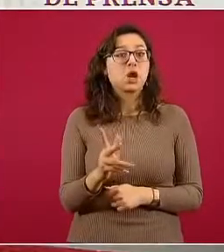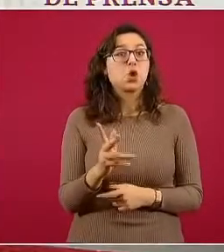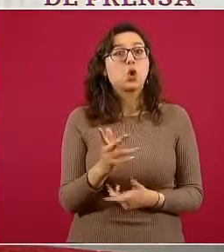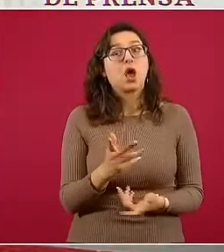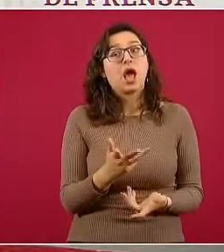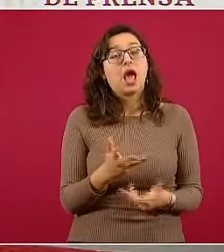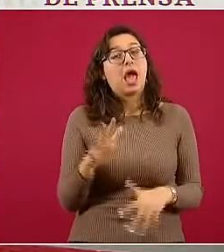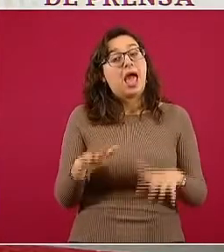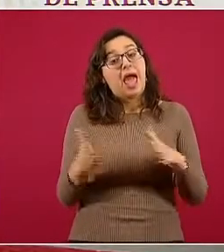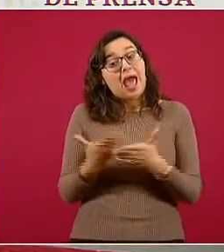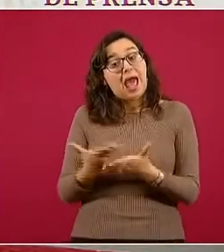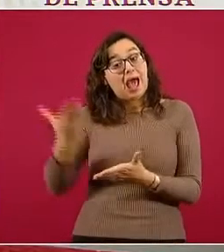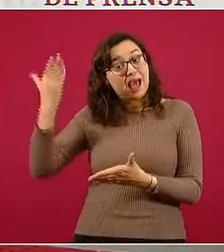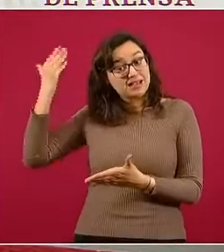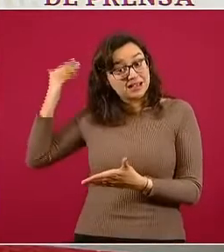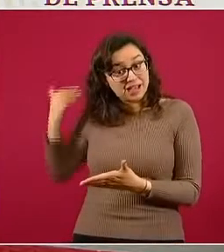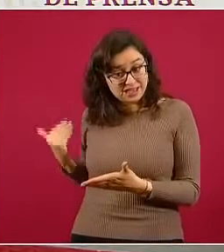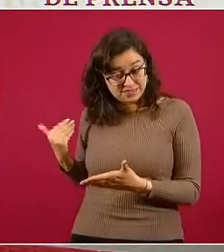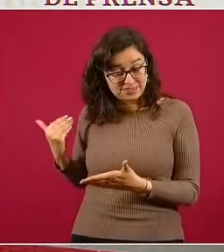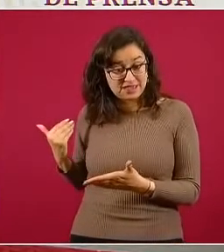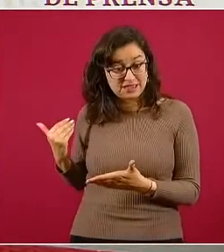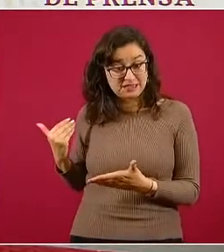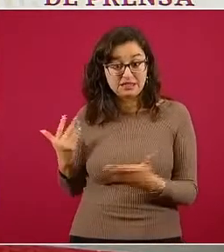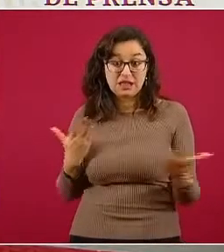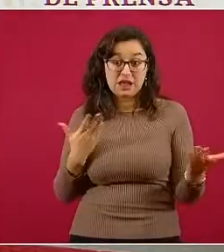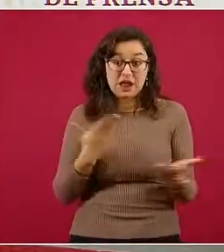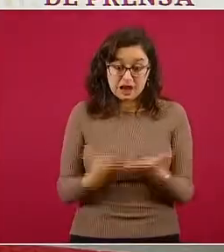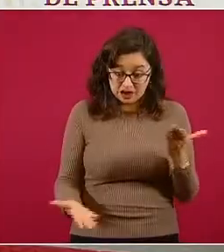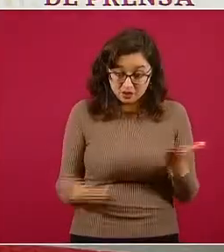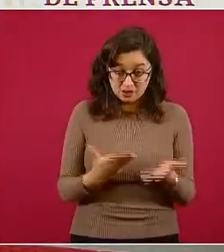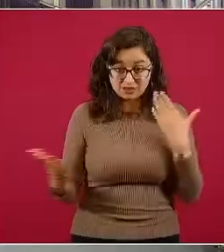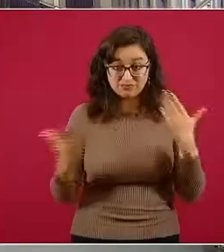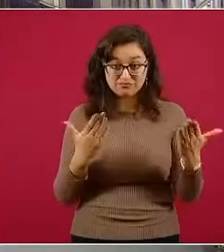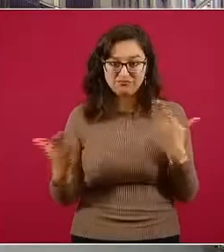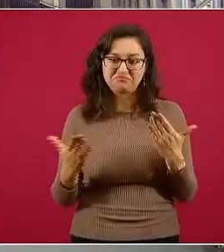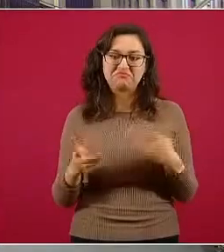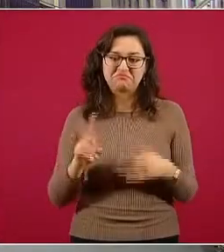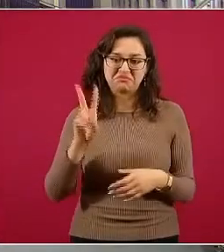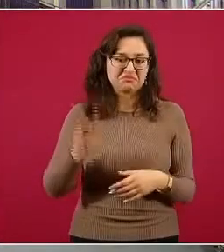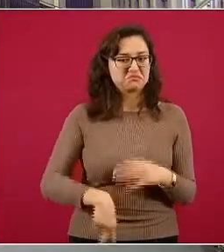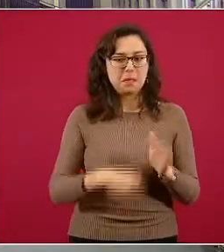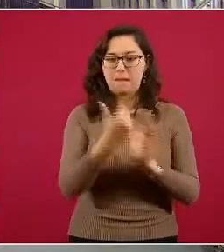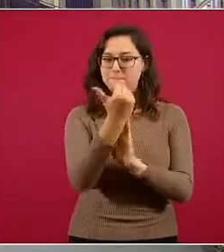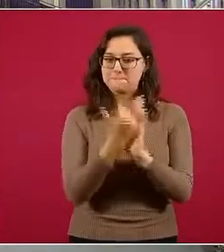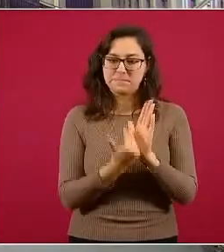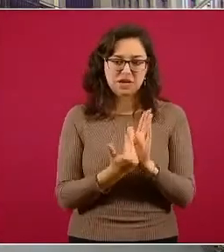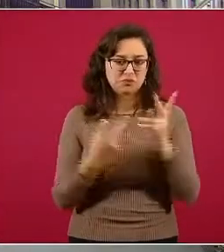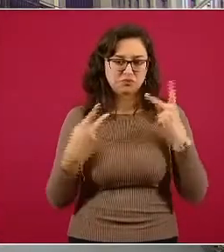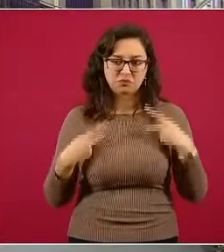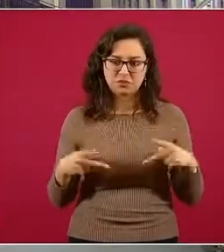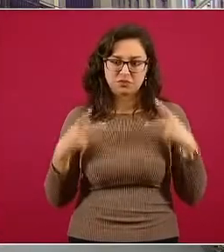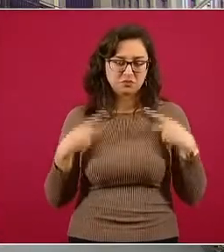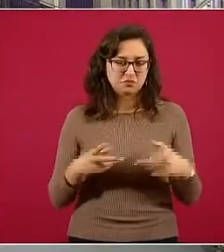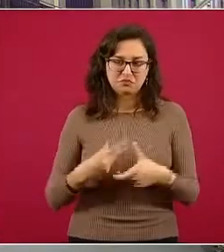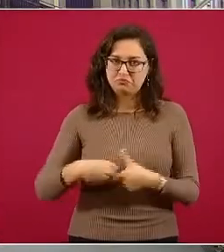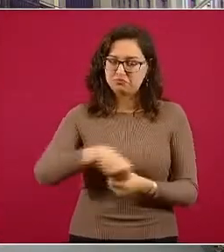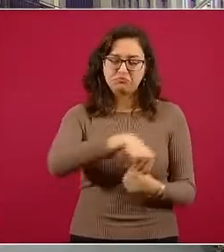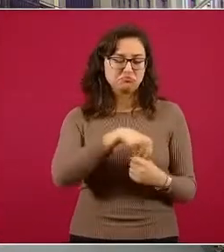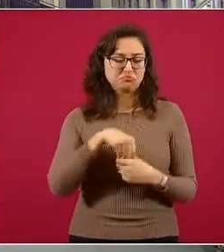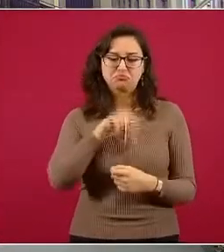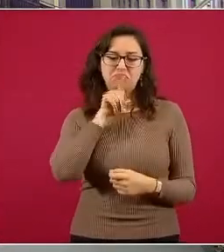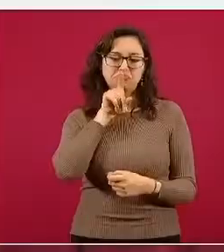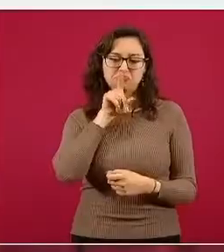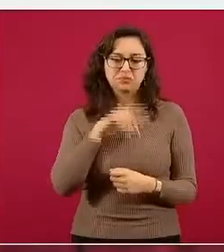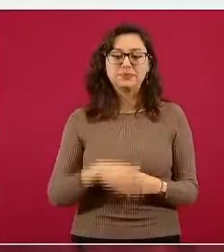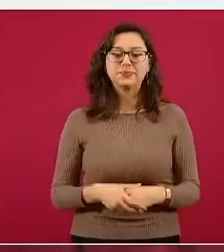otros horarios picos, en una situación normal, hoy tienen menor afluencia porque están sobreofertados los autobuses. La que sigue, por